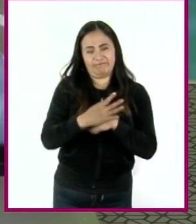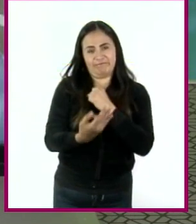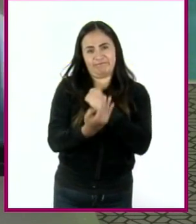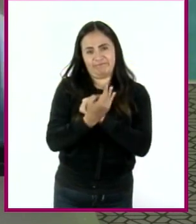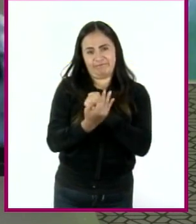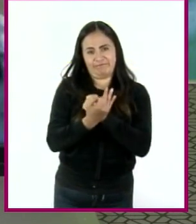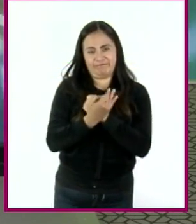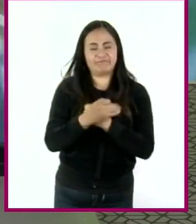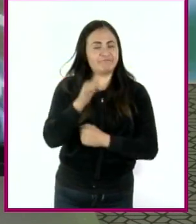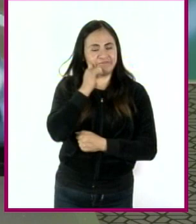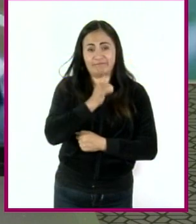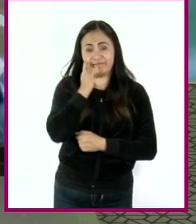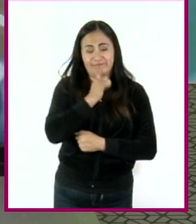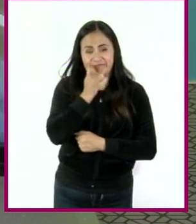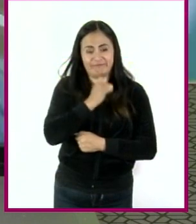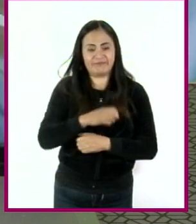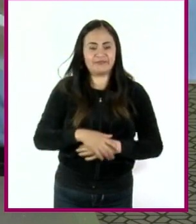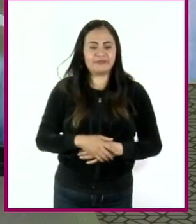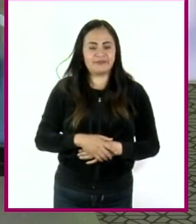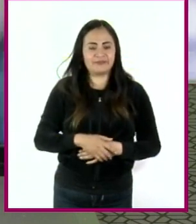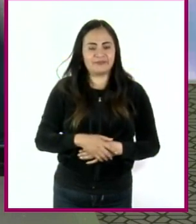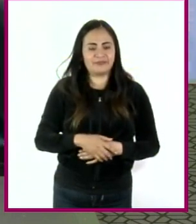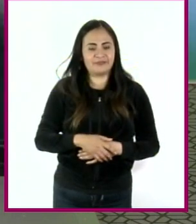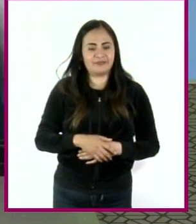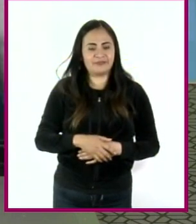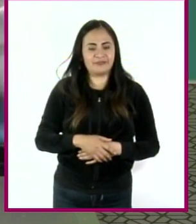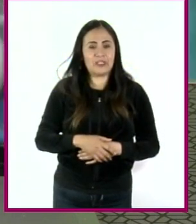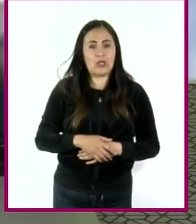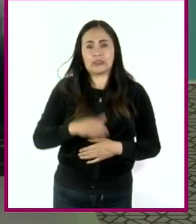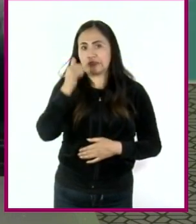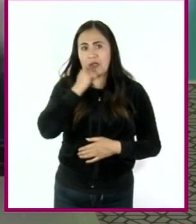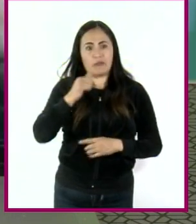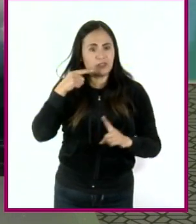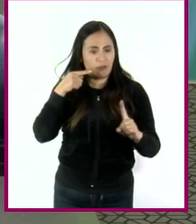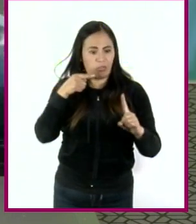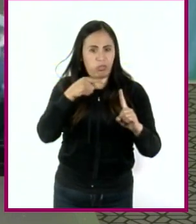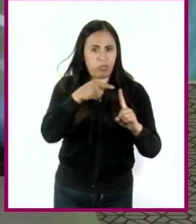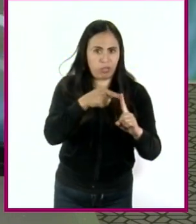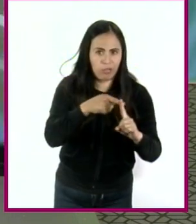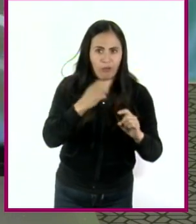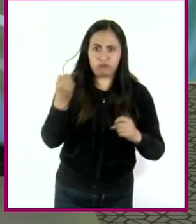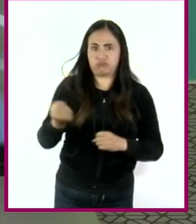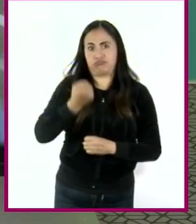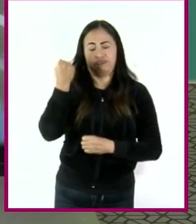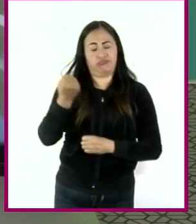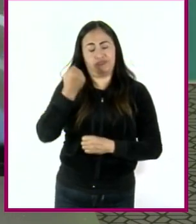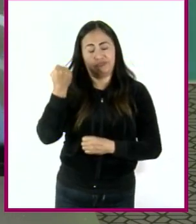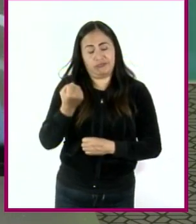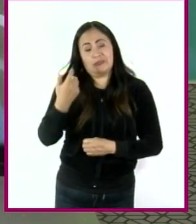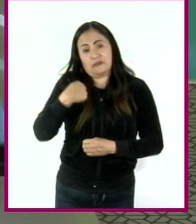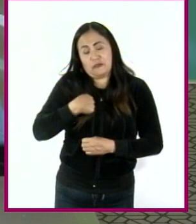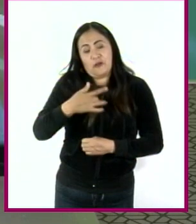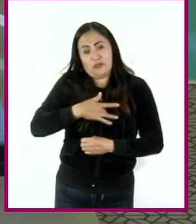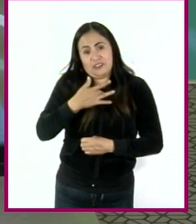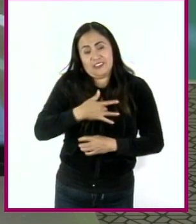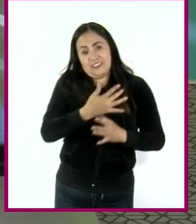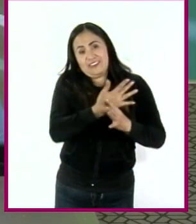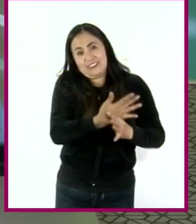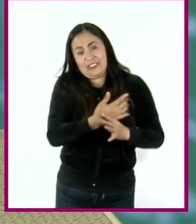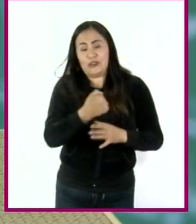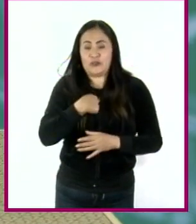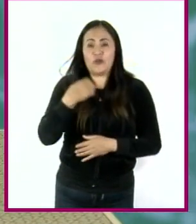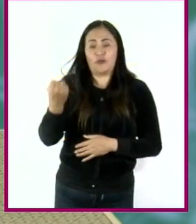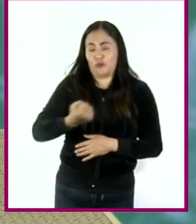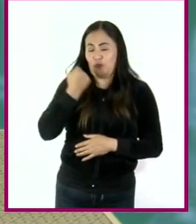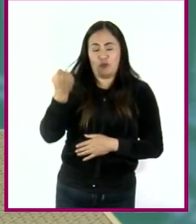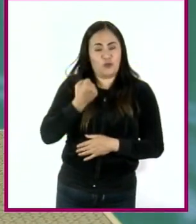Pero todo ha sido dirigido por el azar, vamos a decir, un azar afortunado.